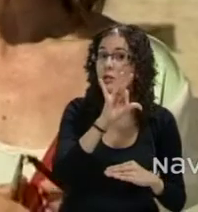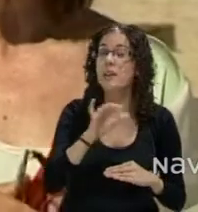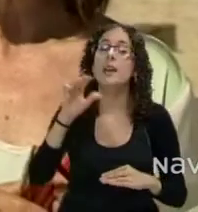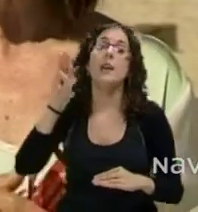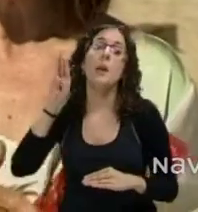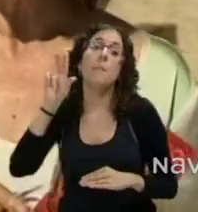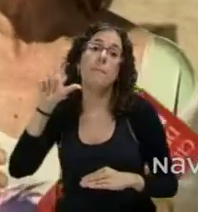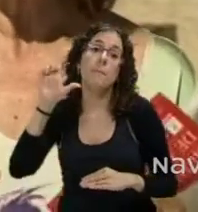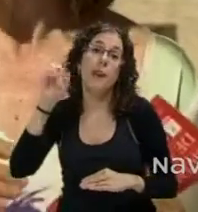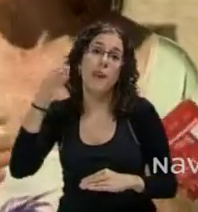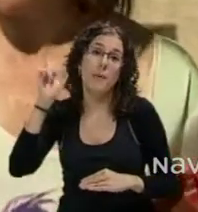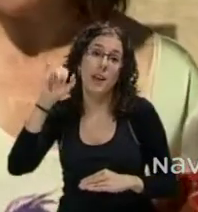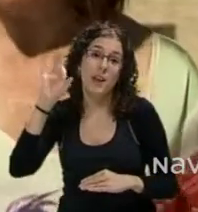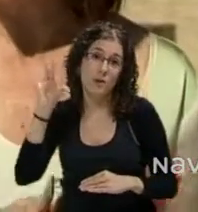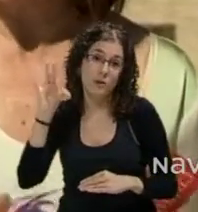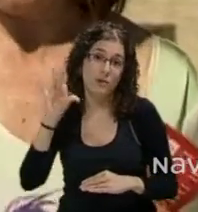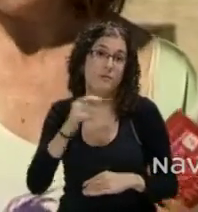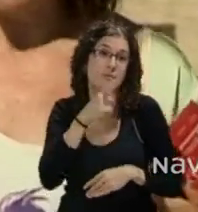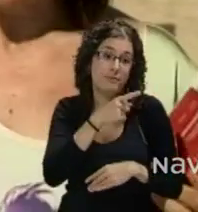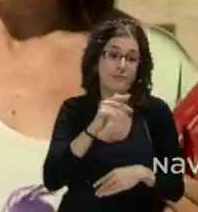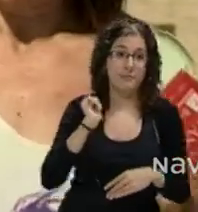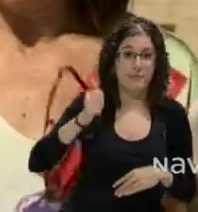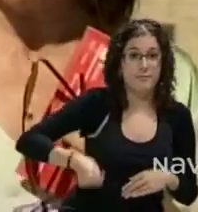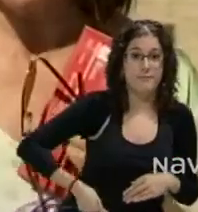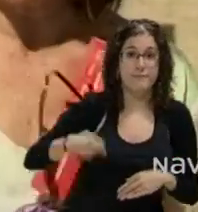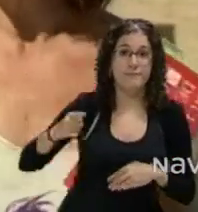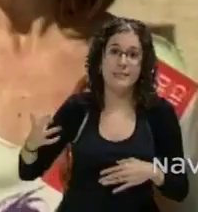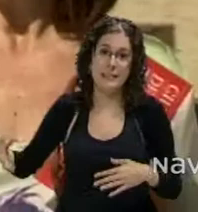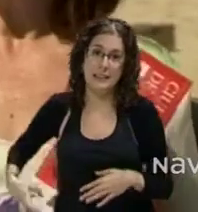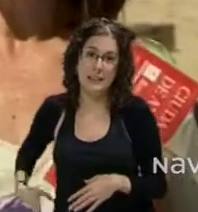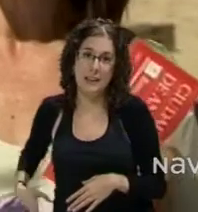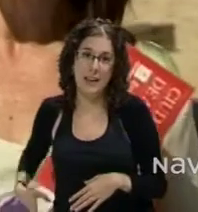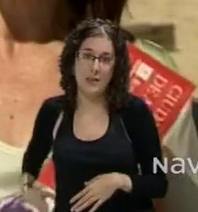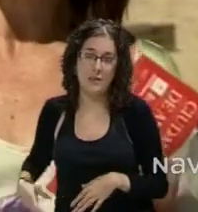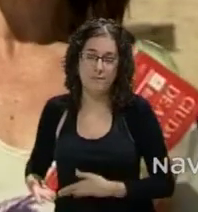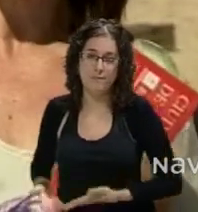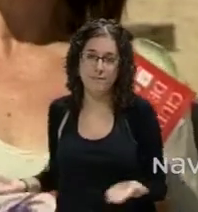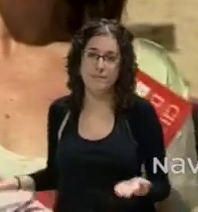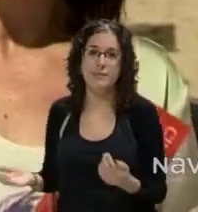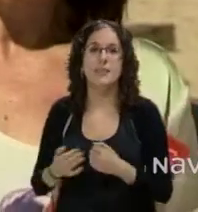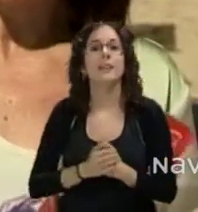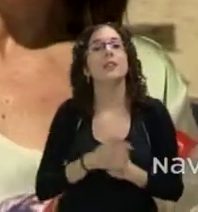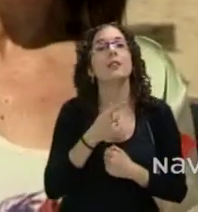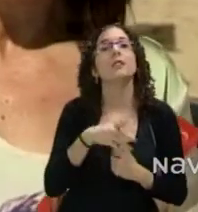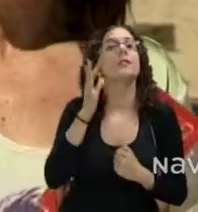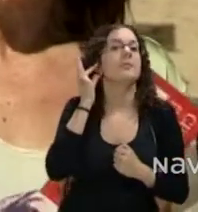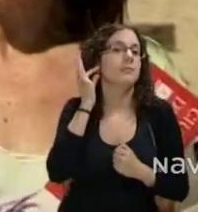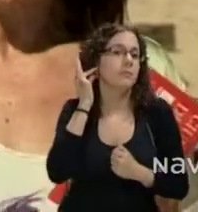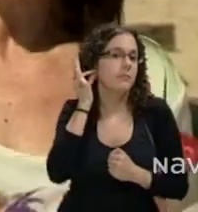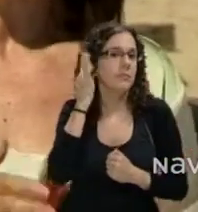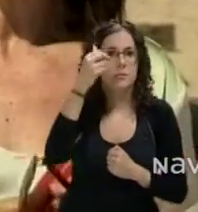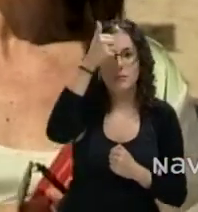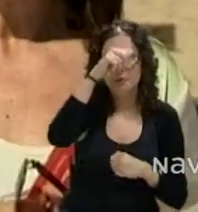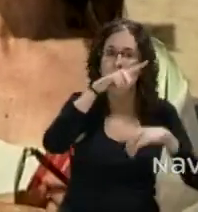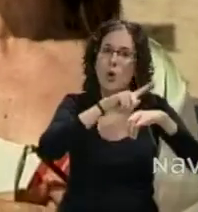patricios con sus criados que les frotaban la espalda, vendrían las mujeres a una hora, los hombres a